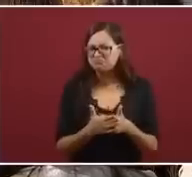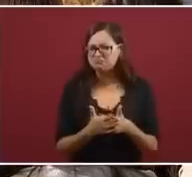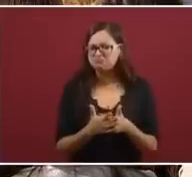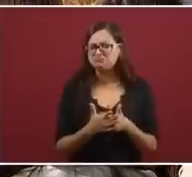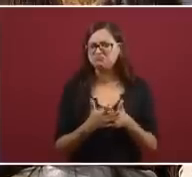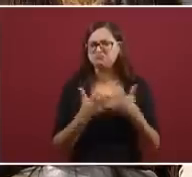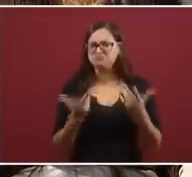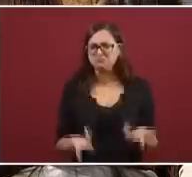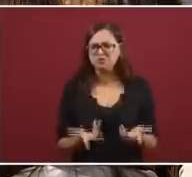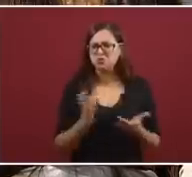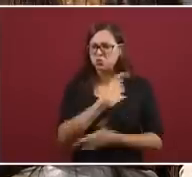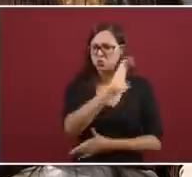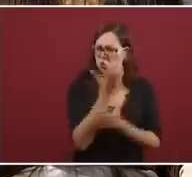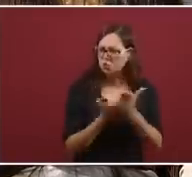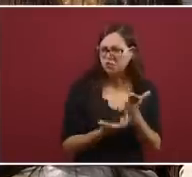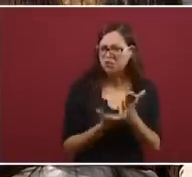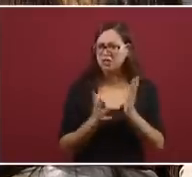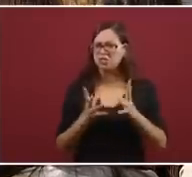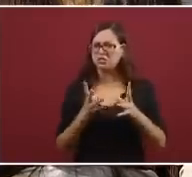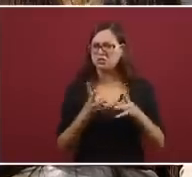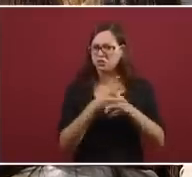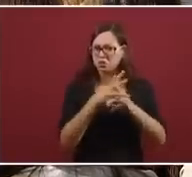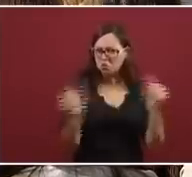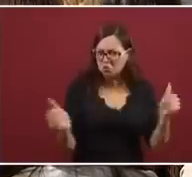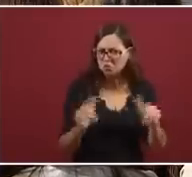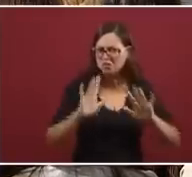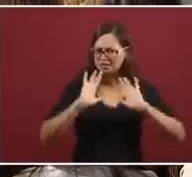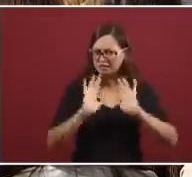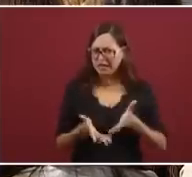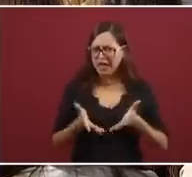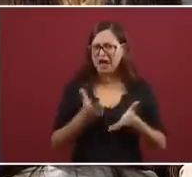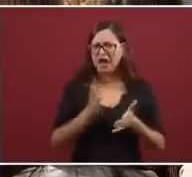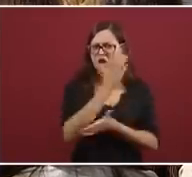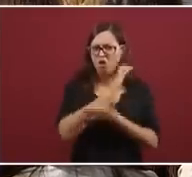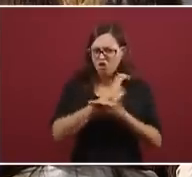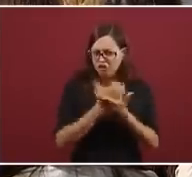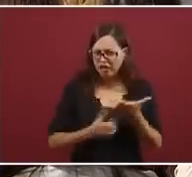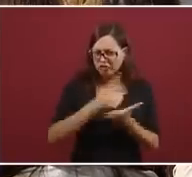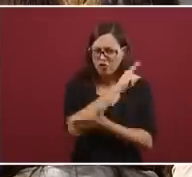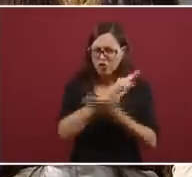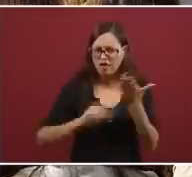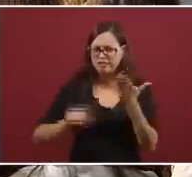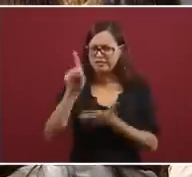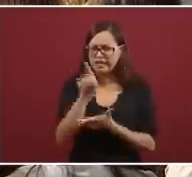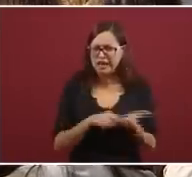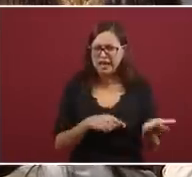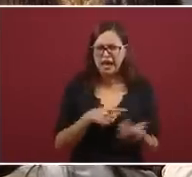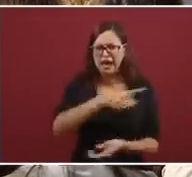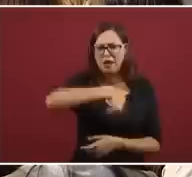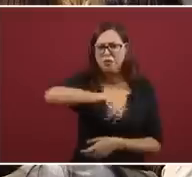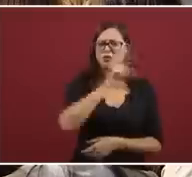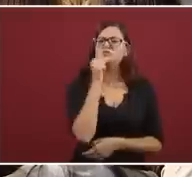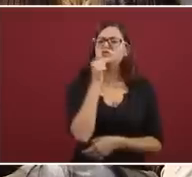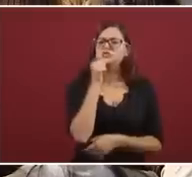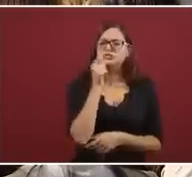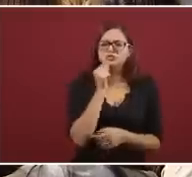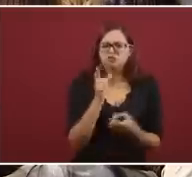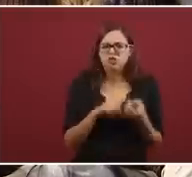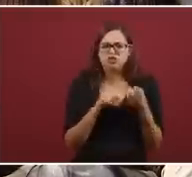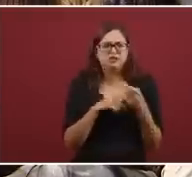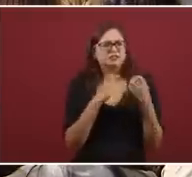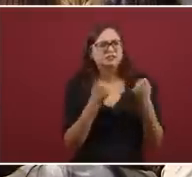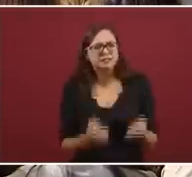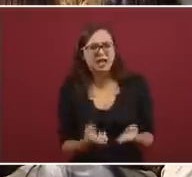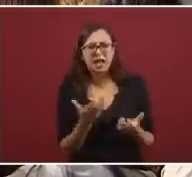eliminadas estas corporaciones privadas, ¿a dónde se fueron? Porque justo el día de hoy llevamos